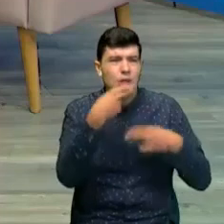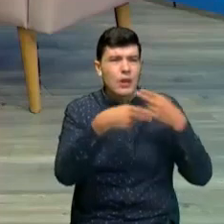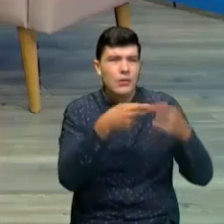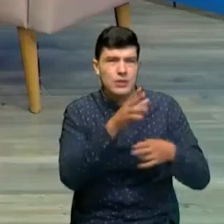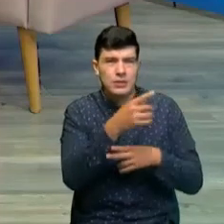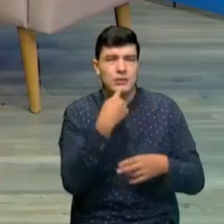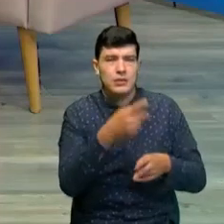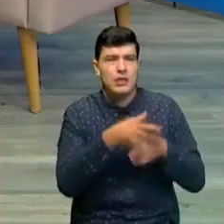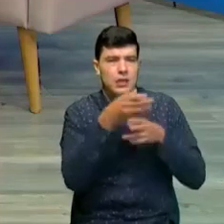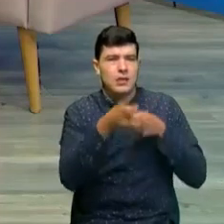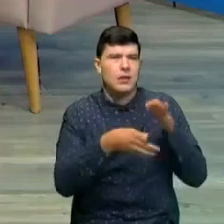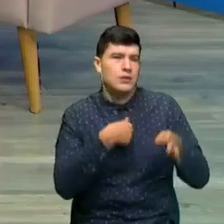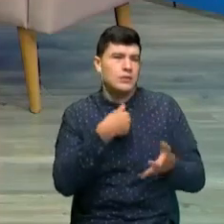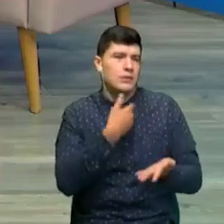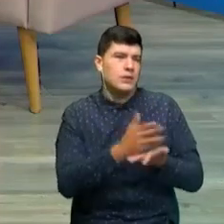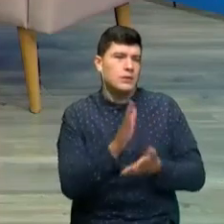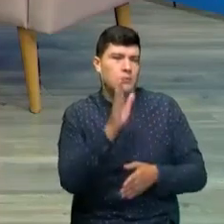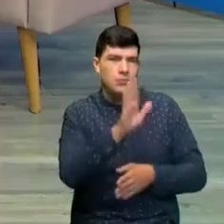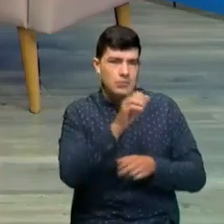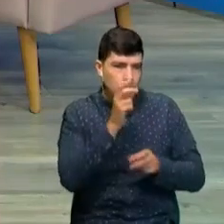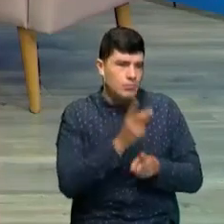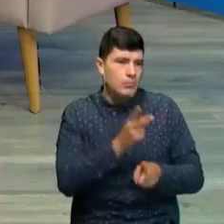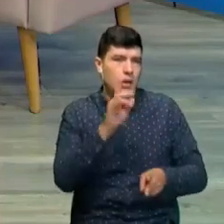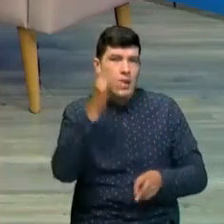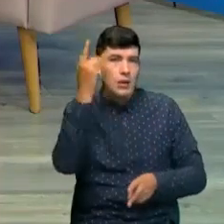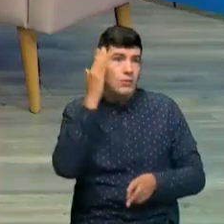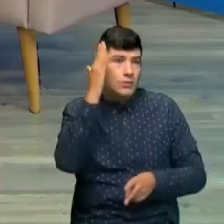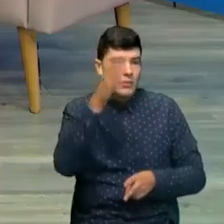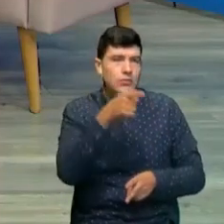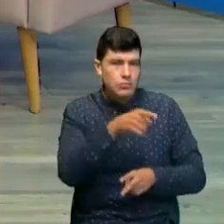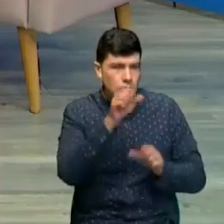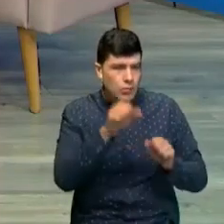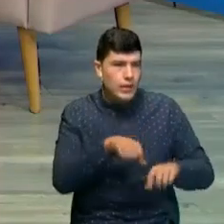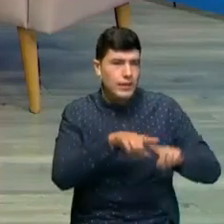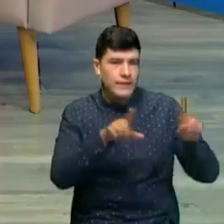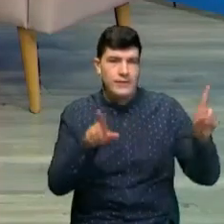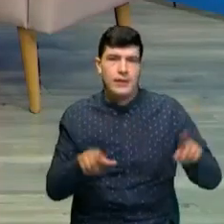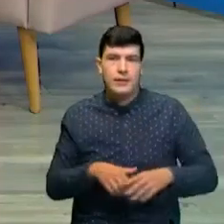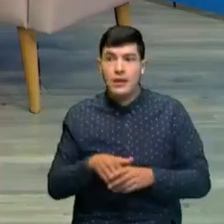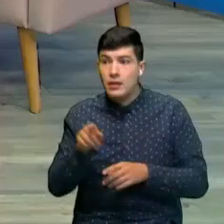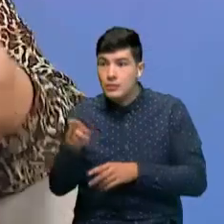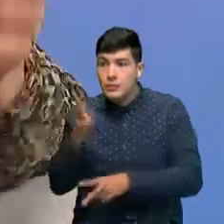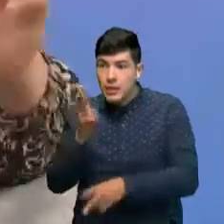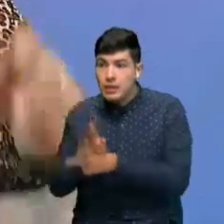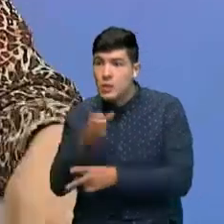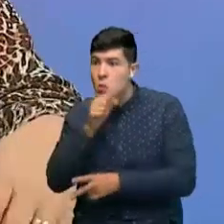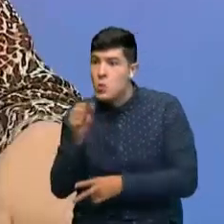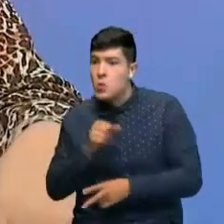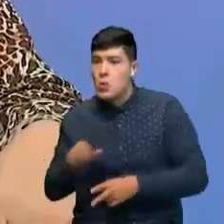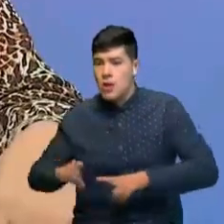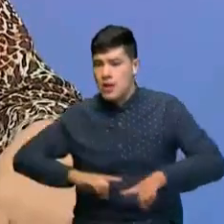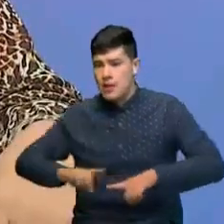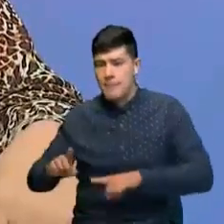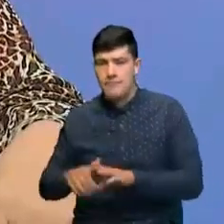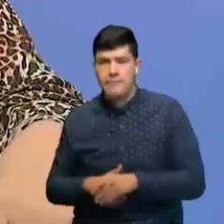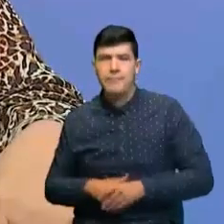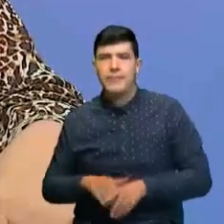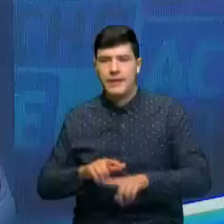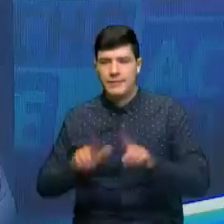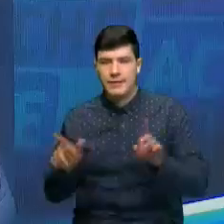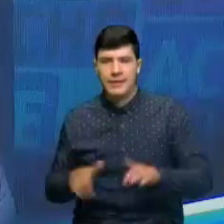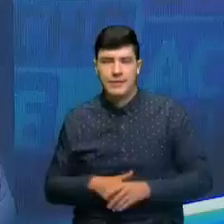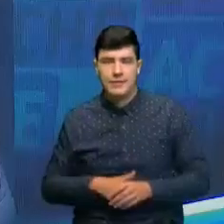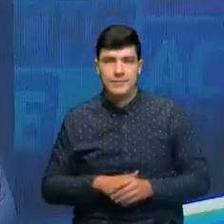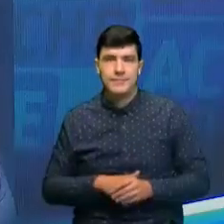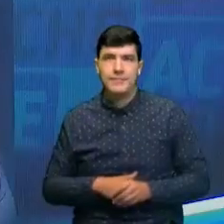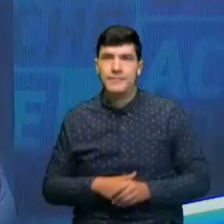póliza de seguro que uno se compra para que le cubra un riesgo en particular. Eso es totalmente diferente al riesgo que cubren las administradoras de pensiones.